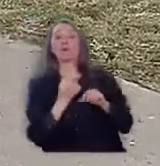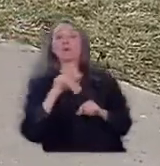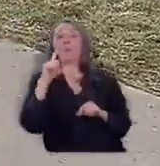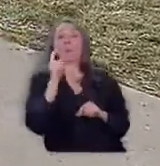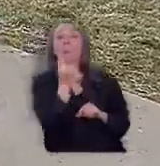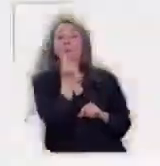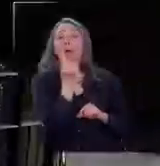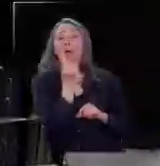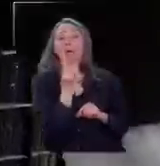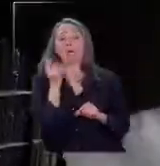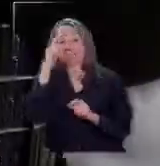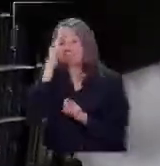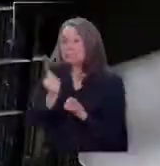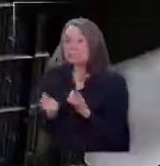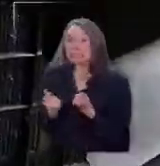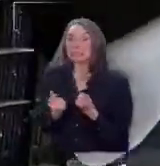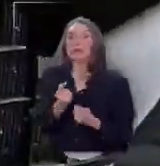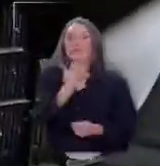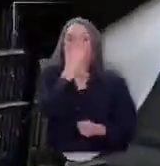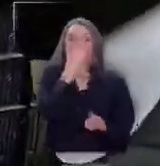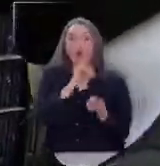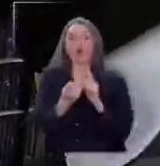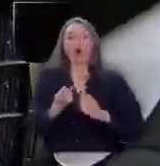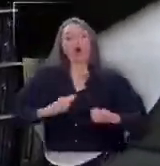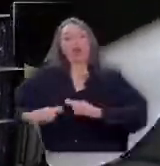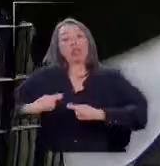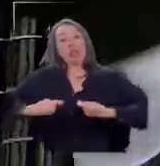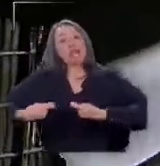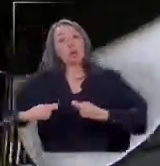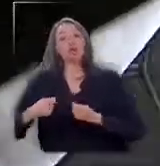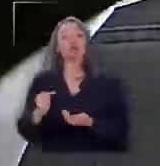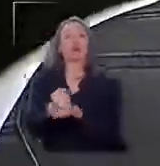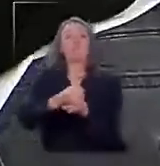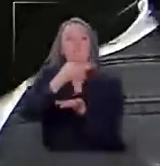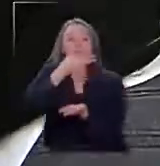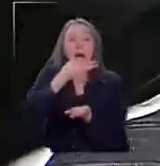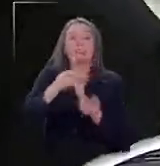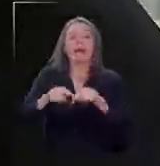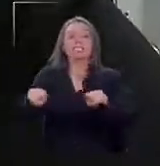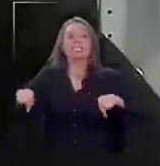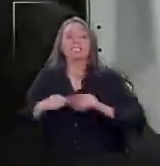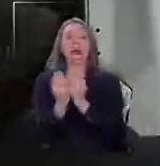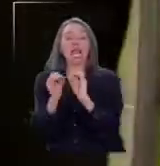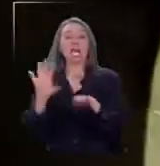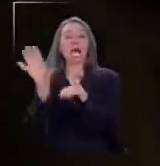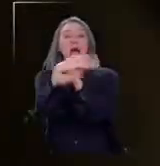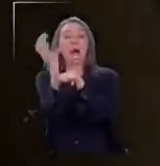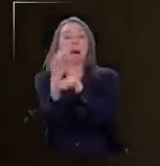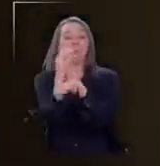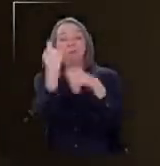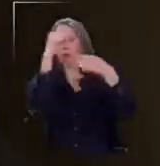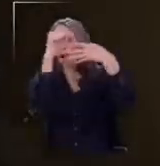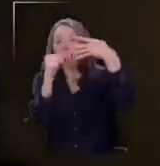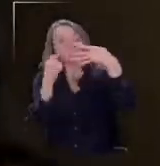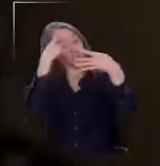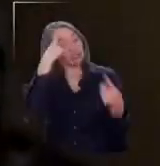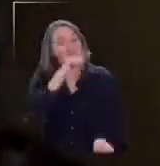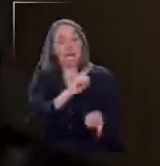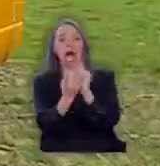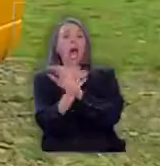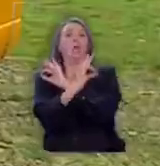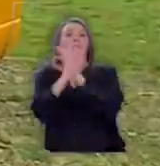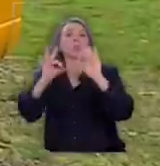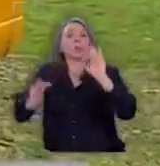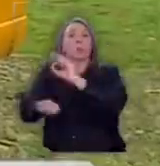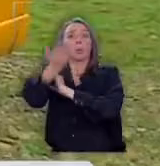se me ha hecho muy difícil furgones convertidos en negocios en Farmacias en salas de clases en ambulancias algo que jamás